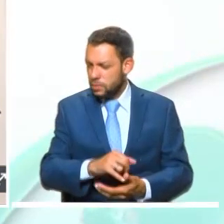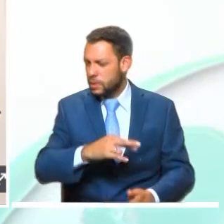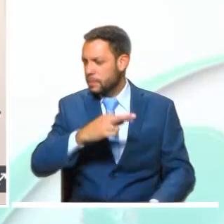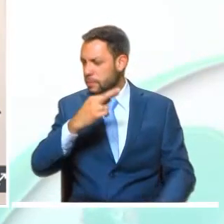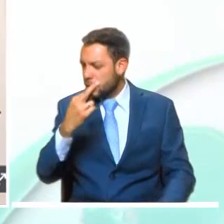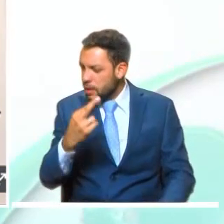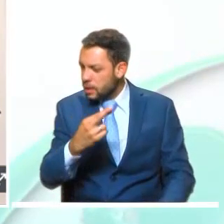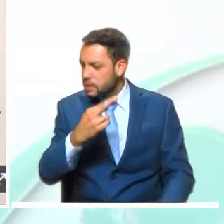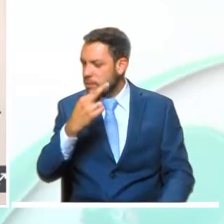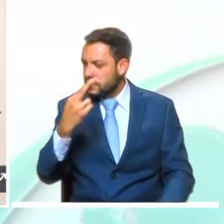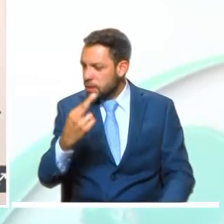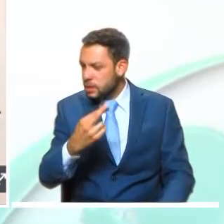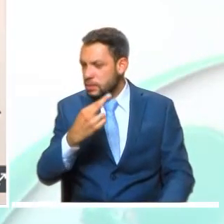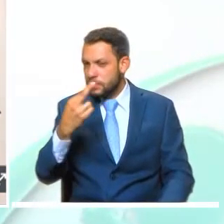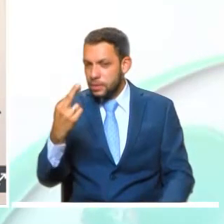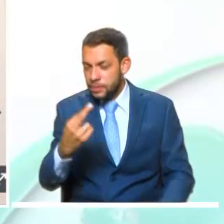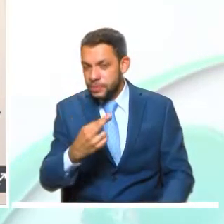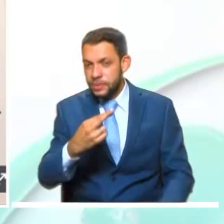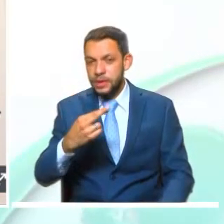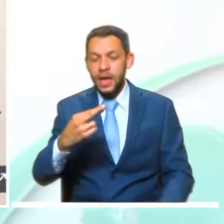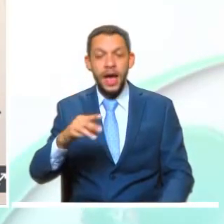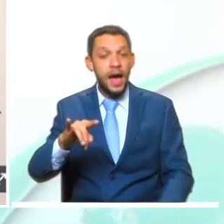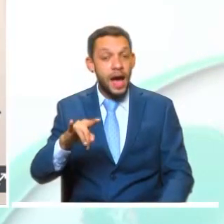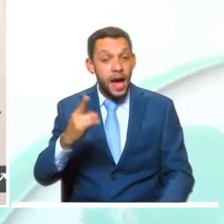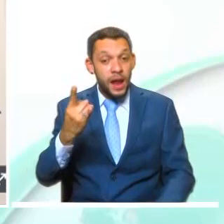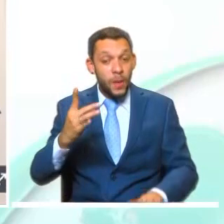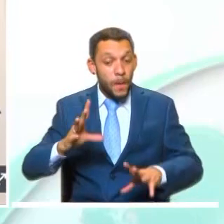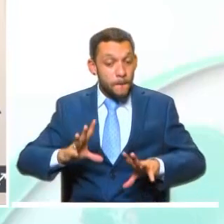tanto ante la menopausia